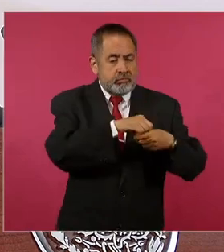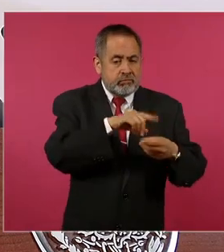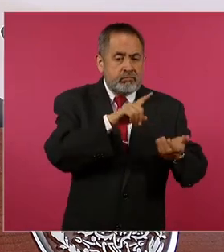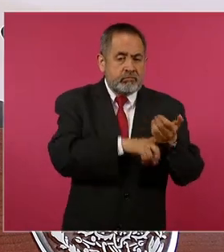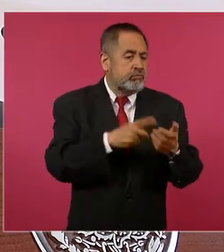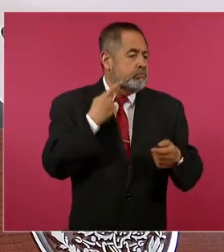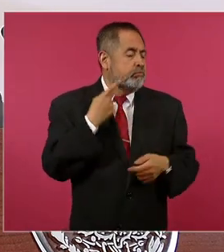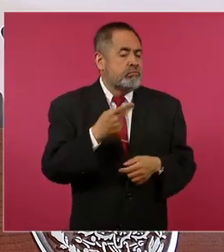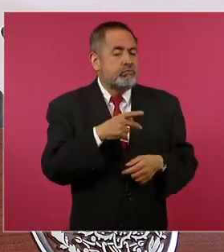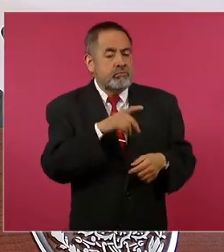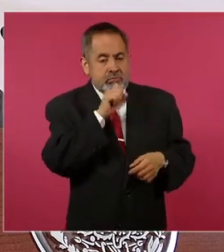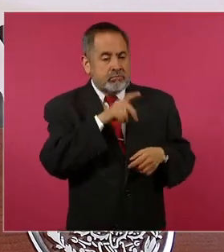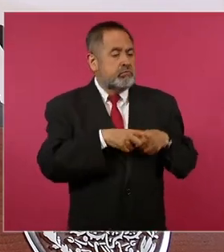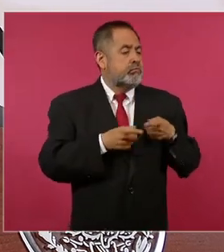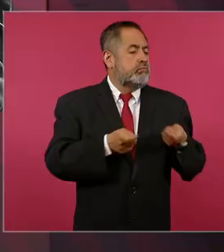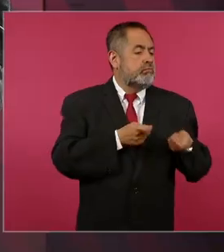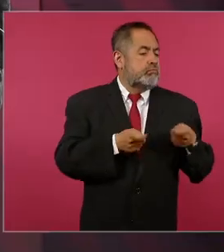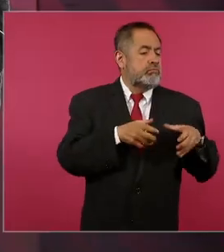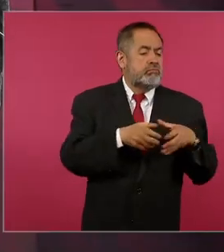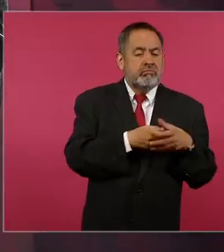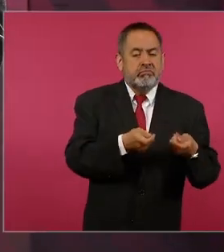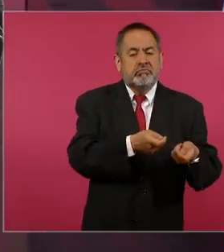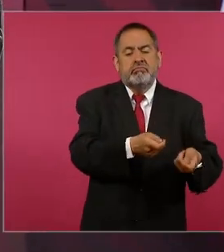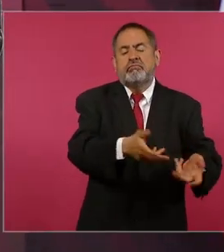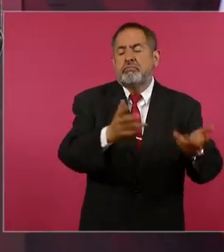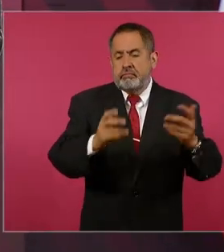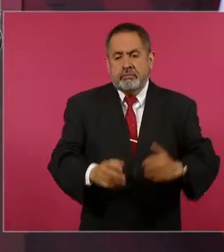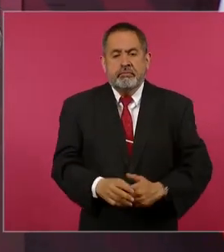de cuello blanco.